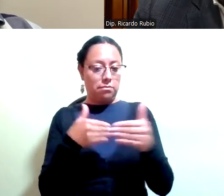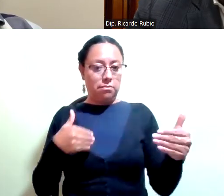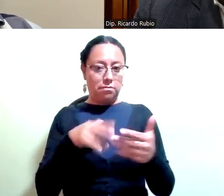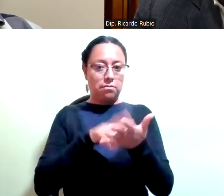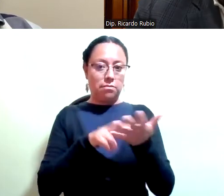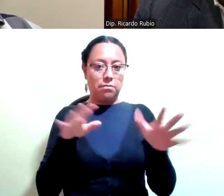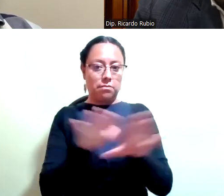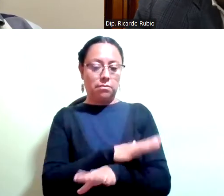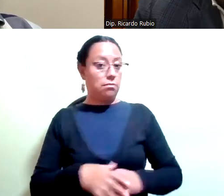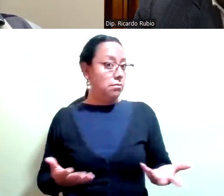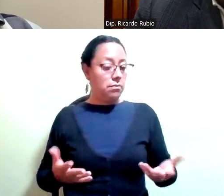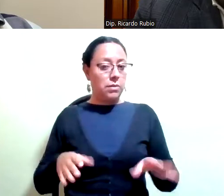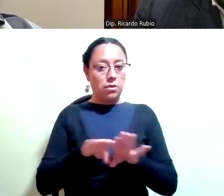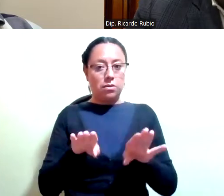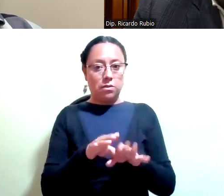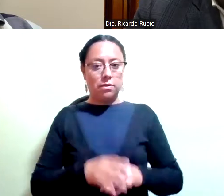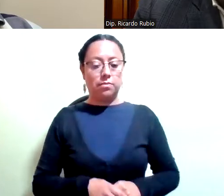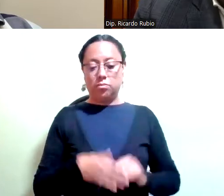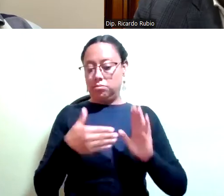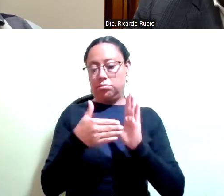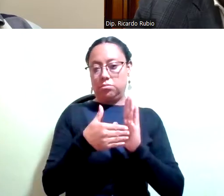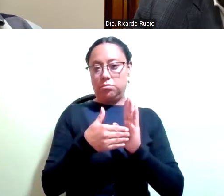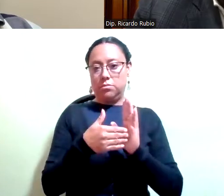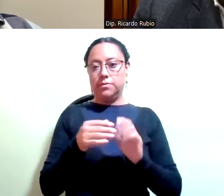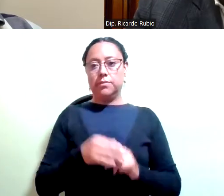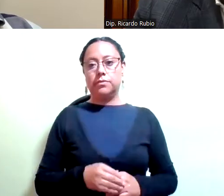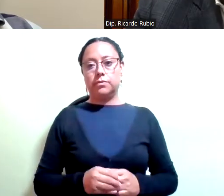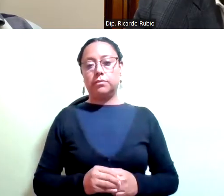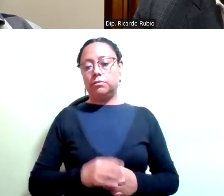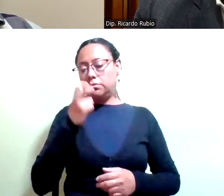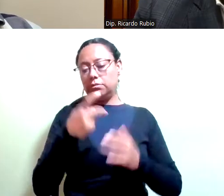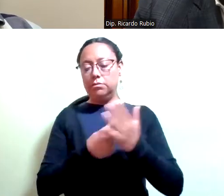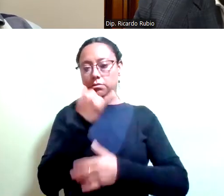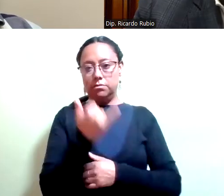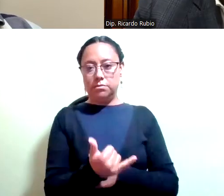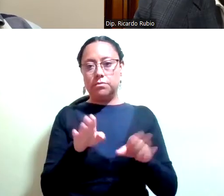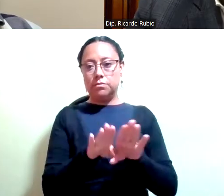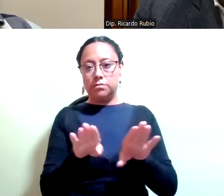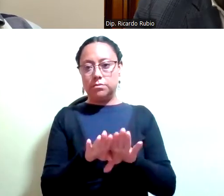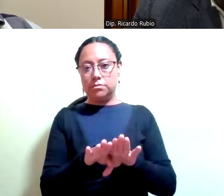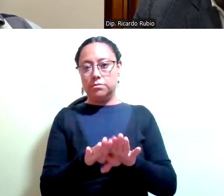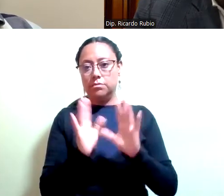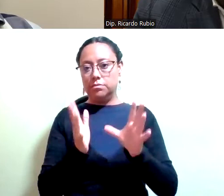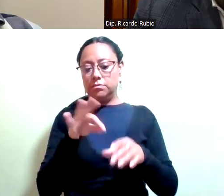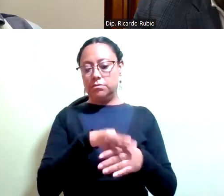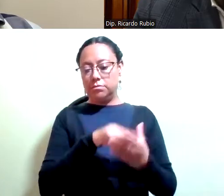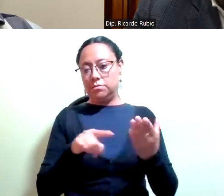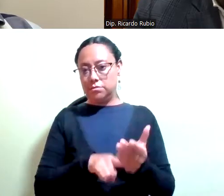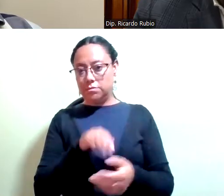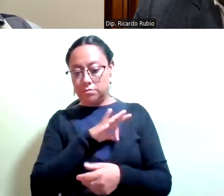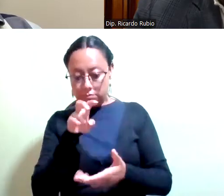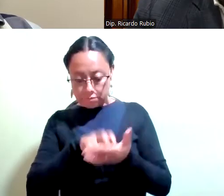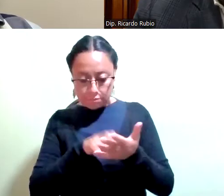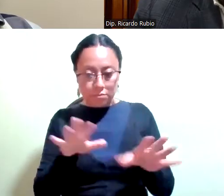dictamen tiene que votarse literalmente como se está votando aquí. Y este es un proyecto que ya debe de votarse literalmente. No puede modificarse una